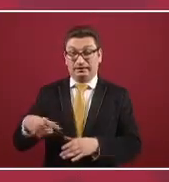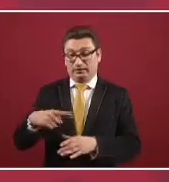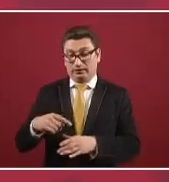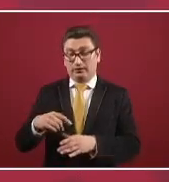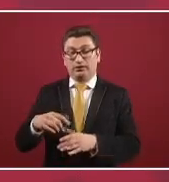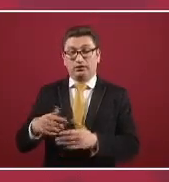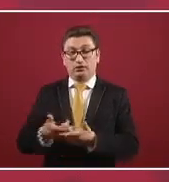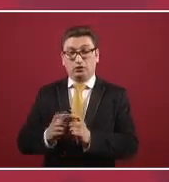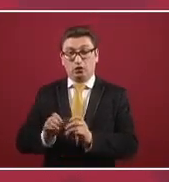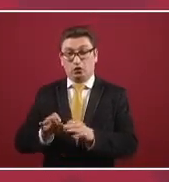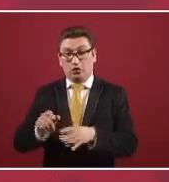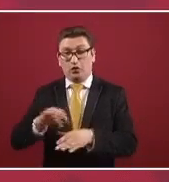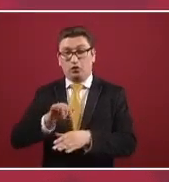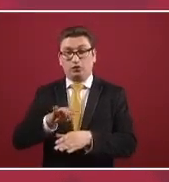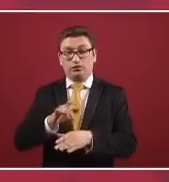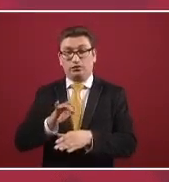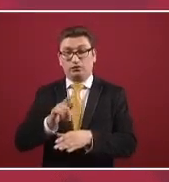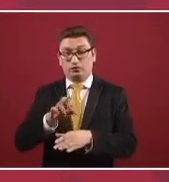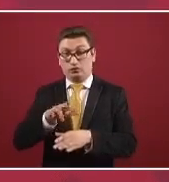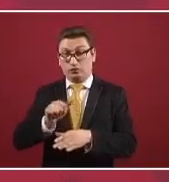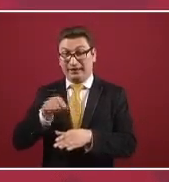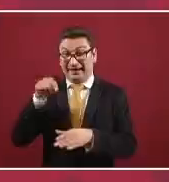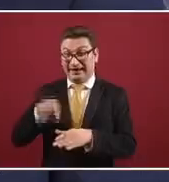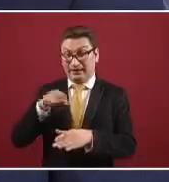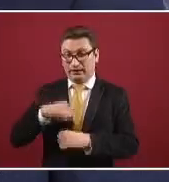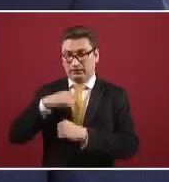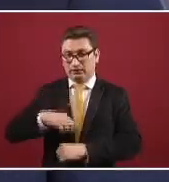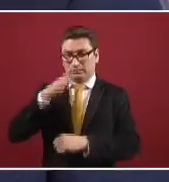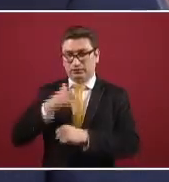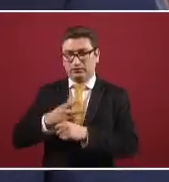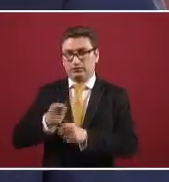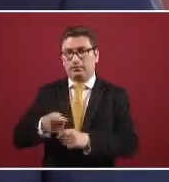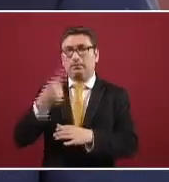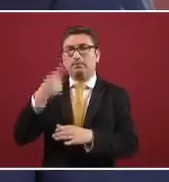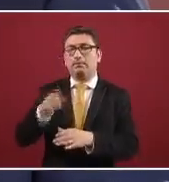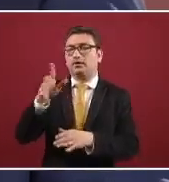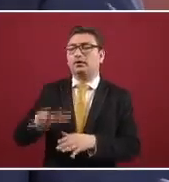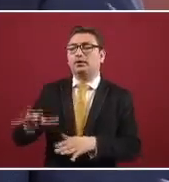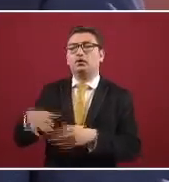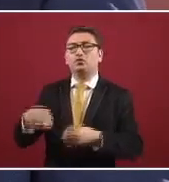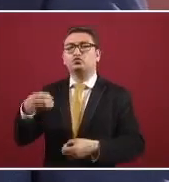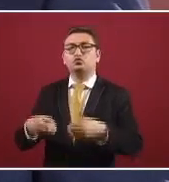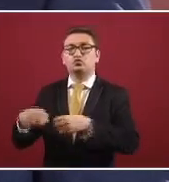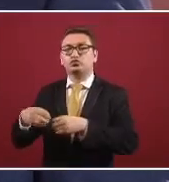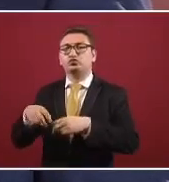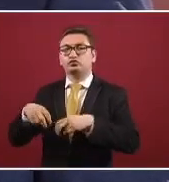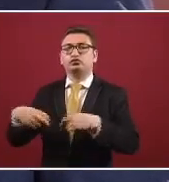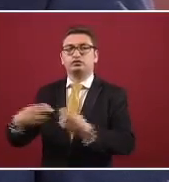el recto proceder de los integrantes del Poder Judicial,